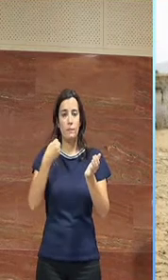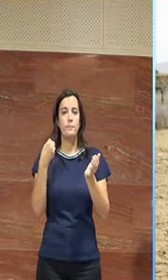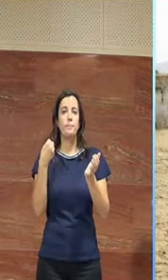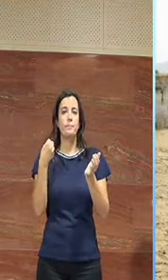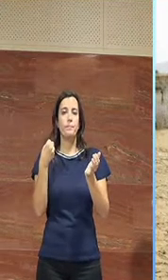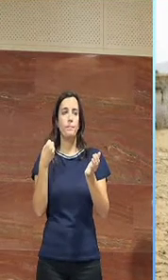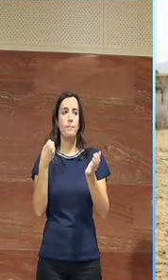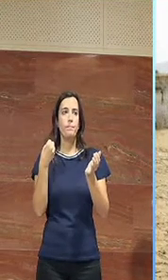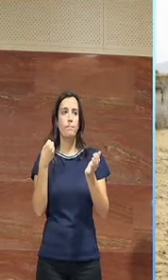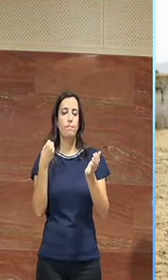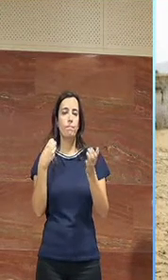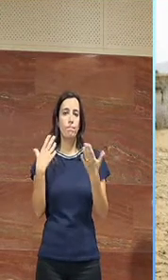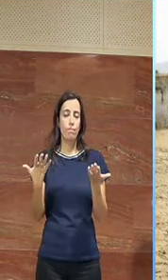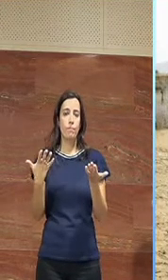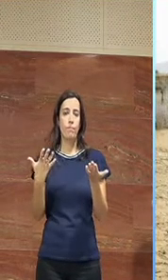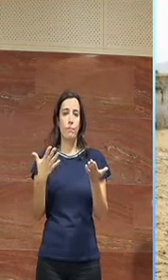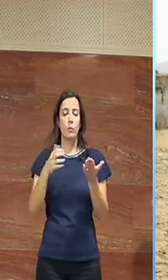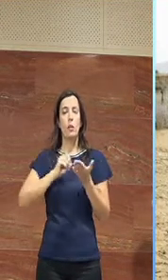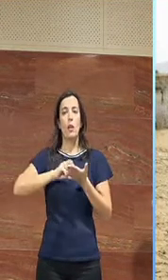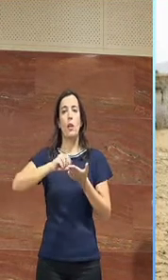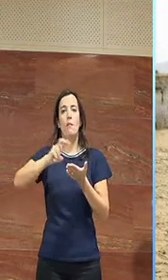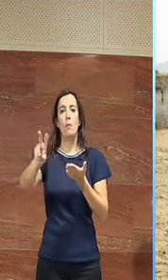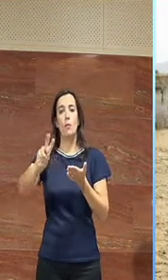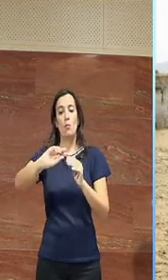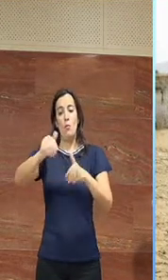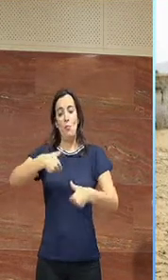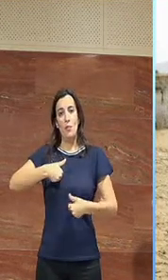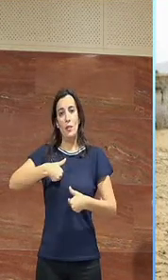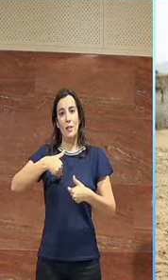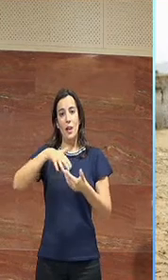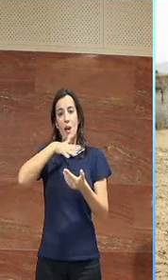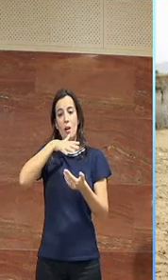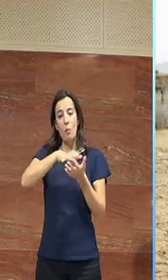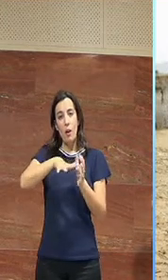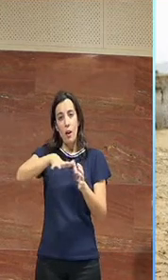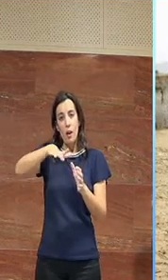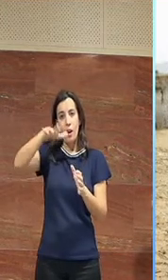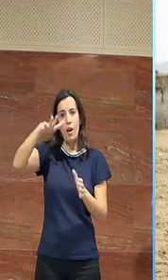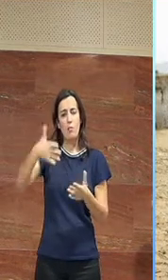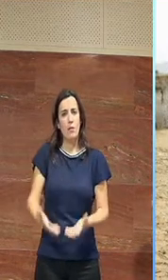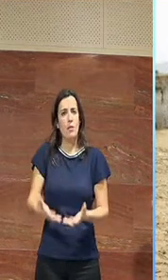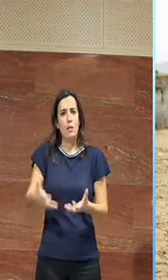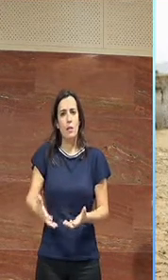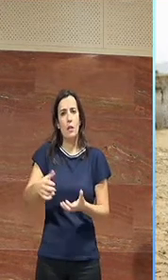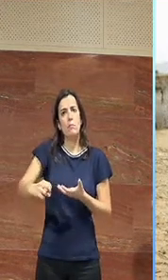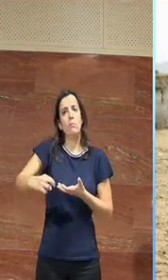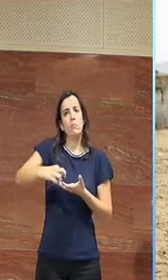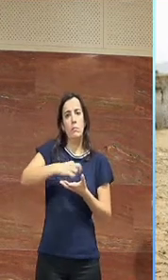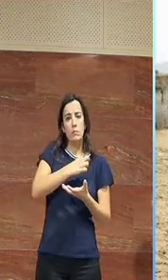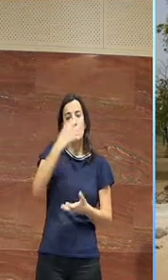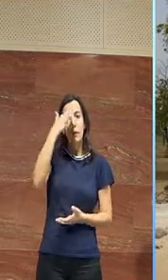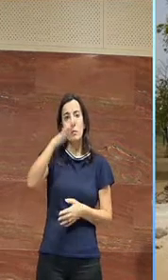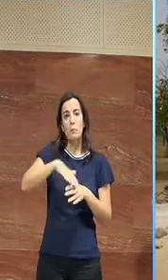pero cuando vienen cargadas, imaginad lo que eso supone. Imaginad lo que eso supone también para determinadas personas con discapacidad, ¿no?